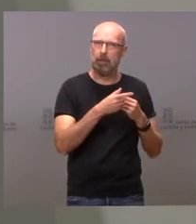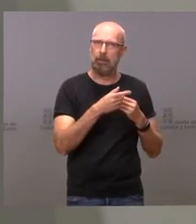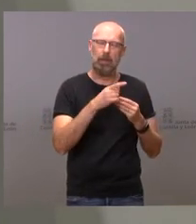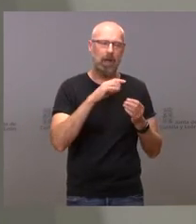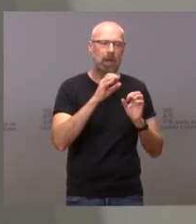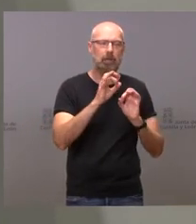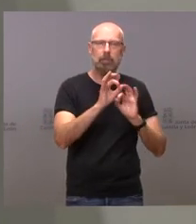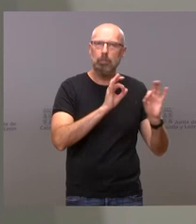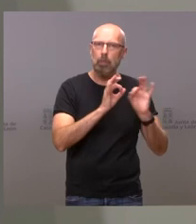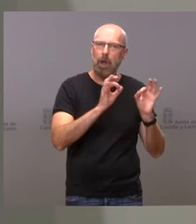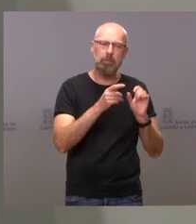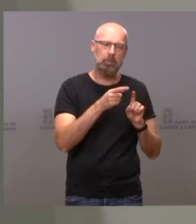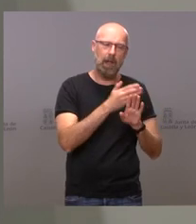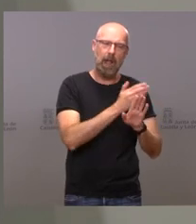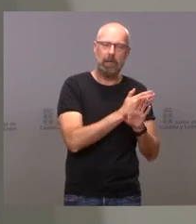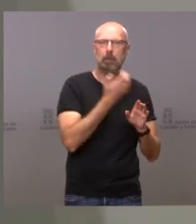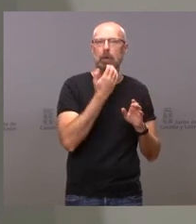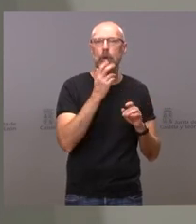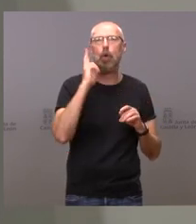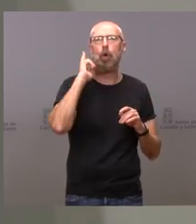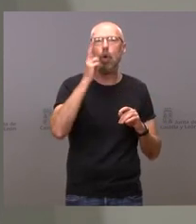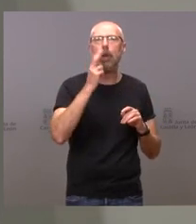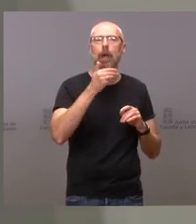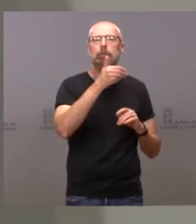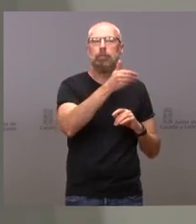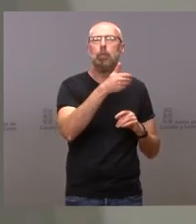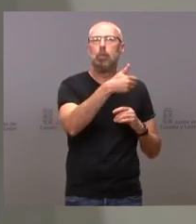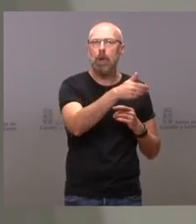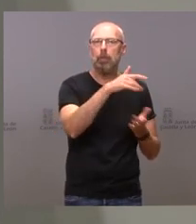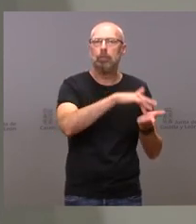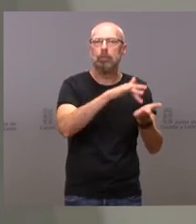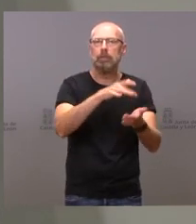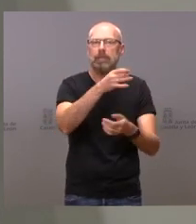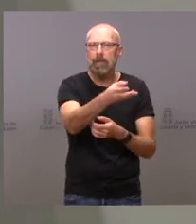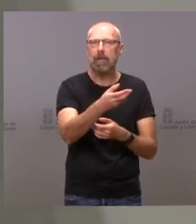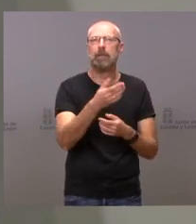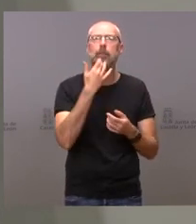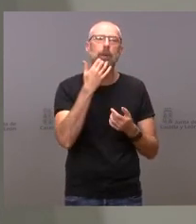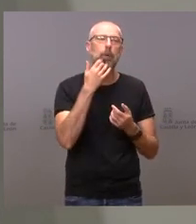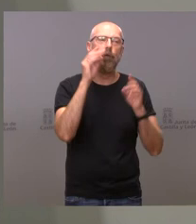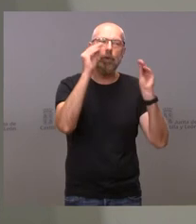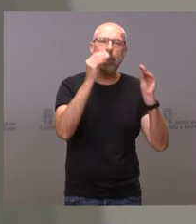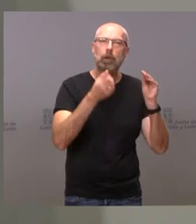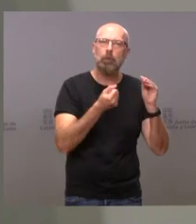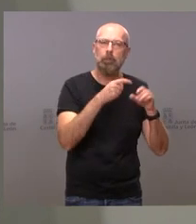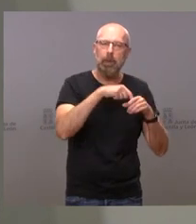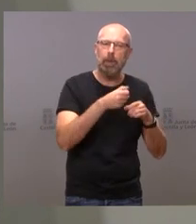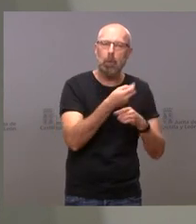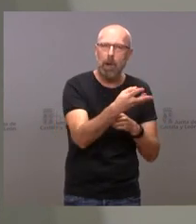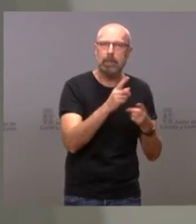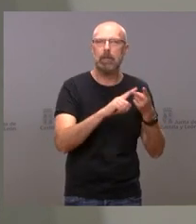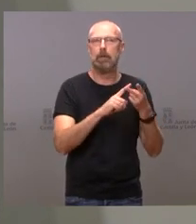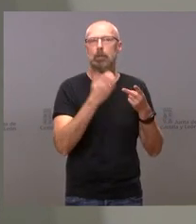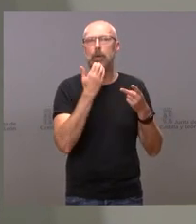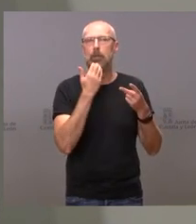programar qué jubilaciones están pendientes, cuál es nuestra capacidad de formación, qué puede ocurrir si cubrimos el máximo